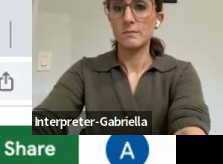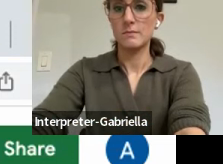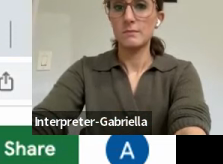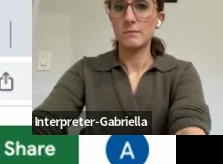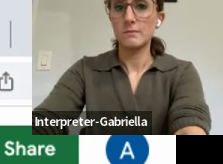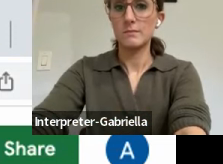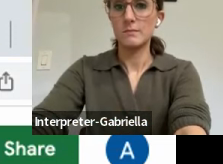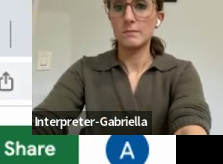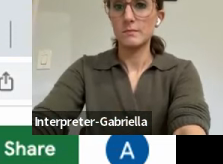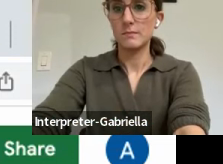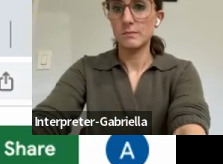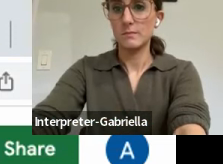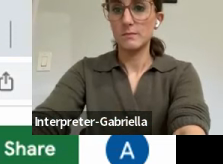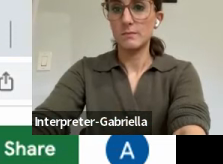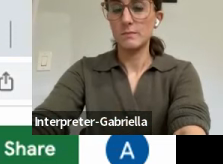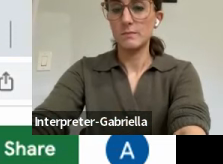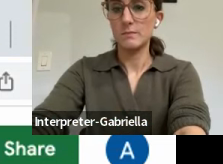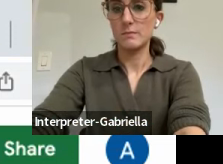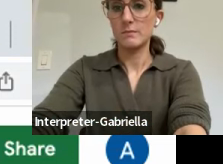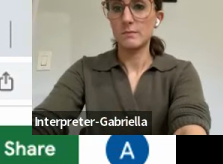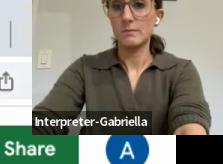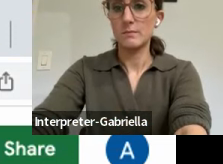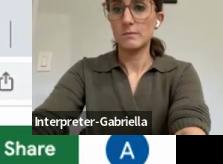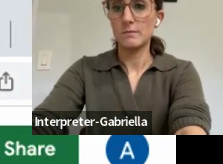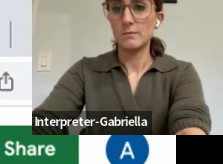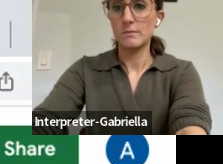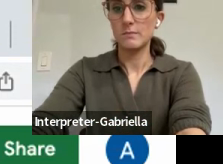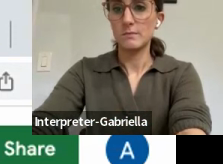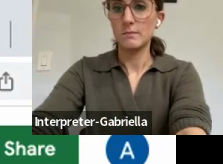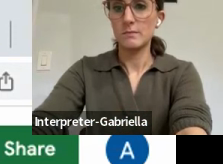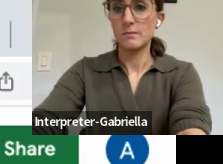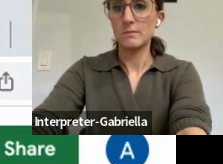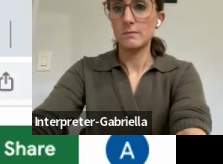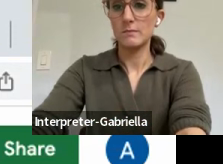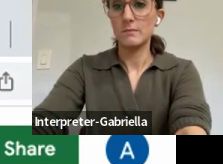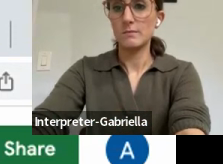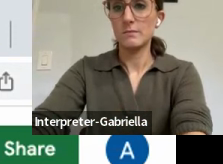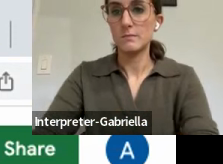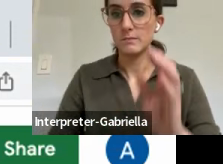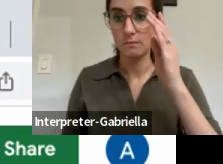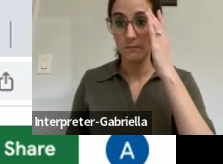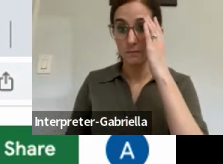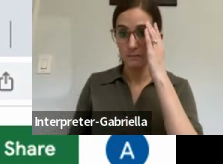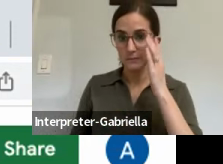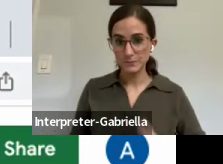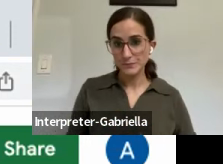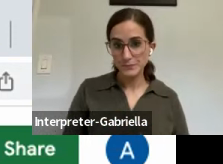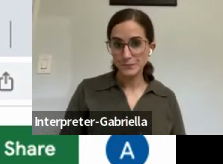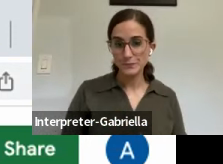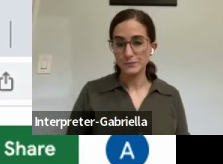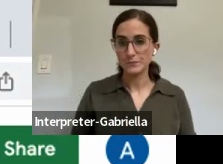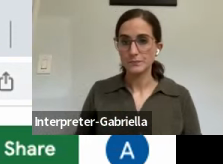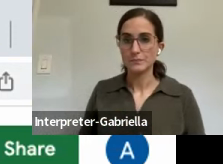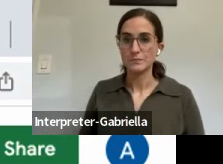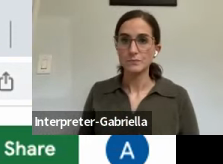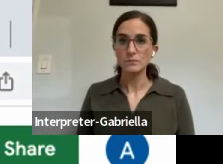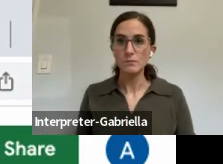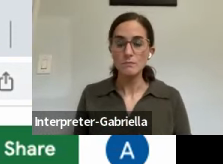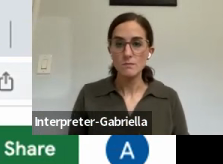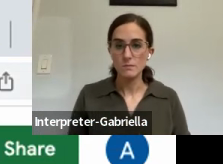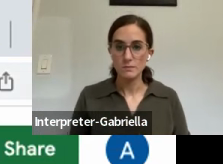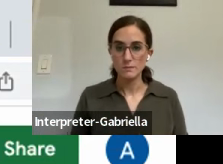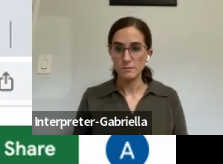asistencia a la tecnología y orientación. Por ejemplo, puede haber personas quienes están queriendo arrancar su negocio,